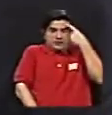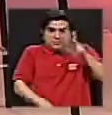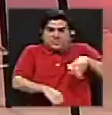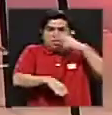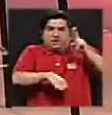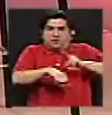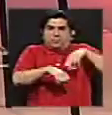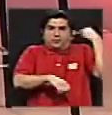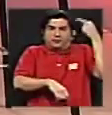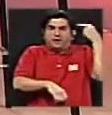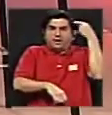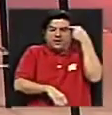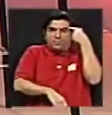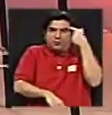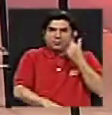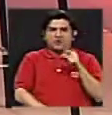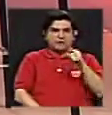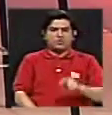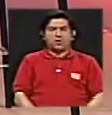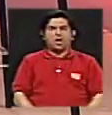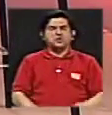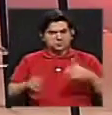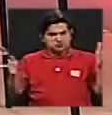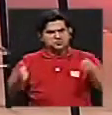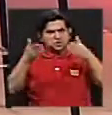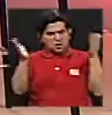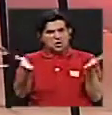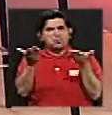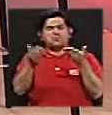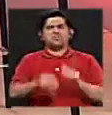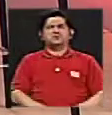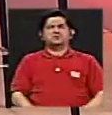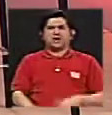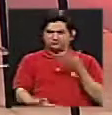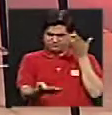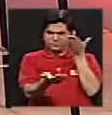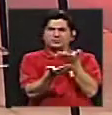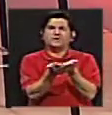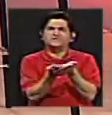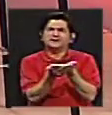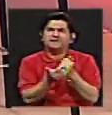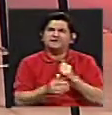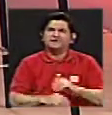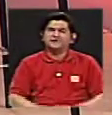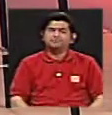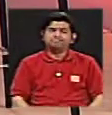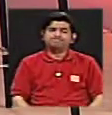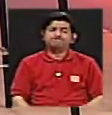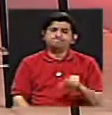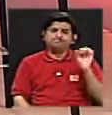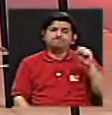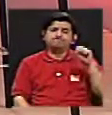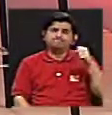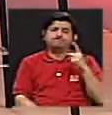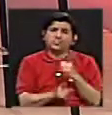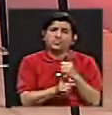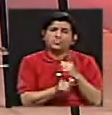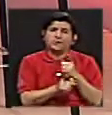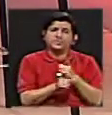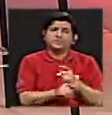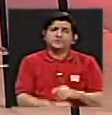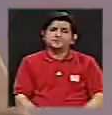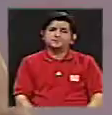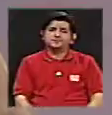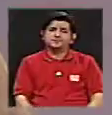normal es que el Estado estuviera impulsando activamente estas propuestas. Sí, sí, sí, sí, efectivamente.